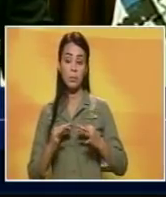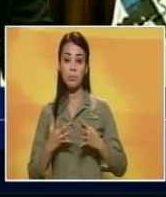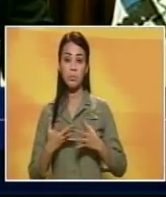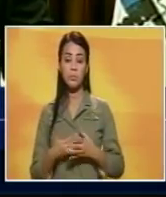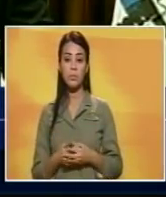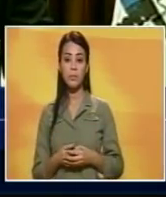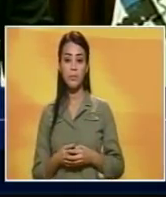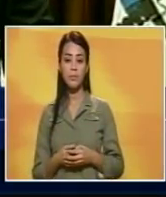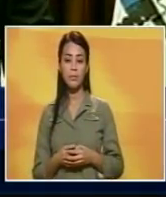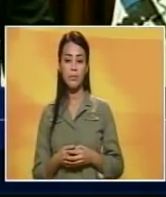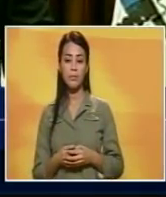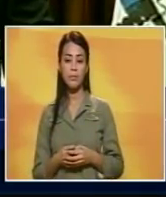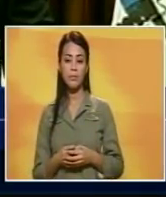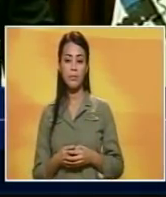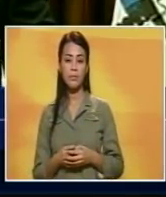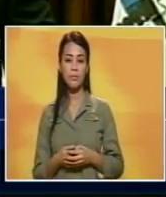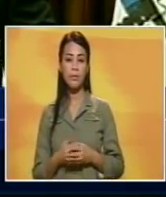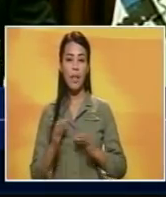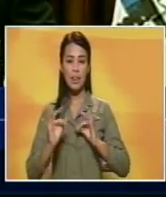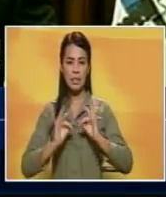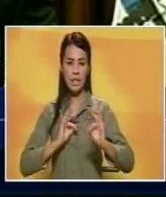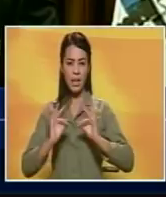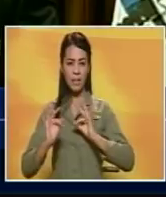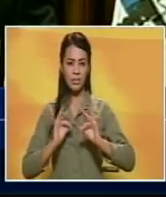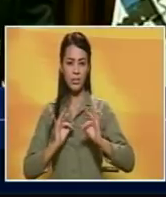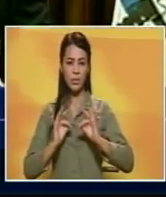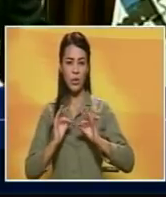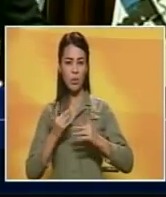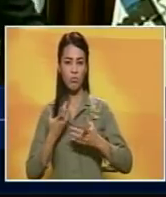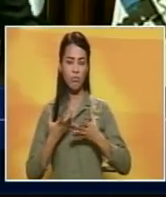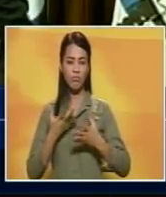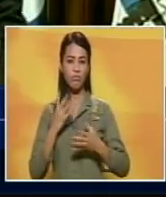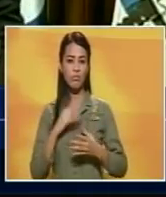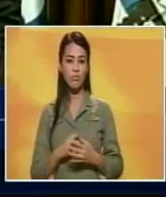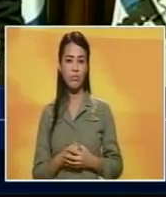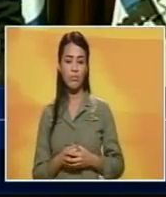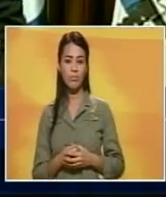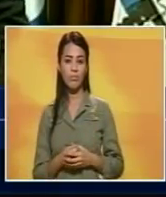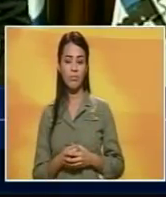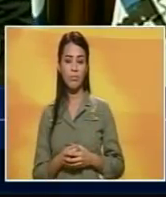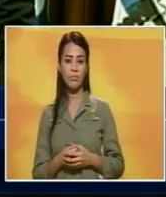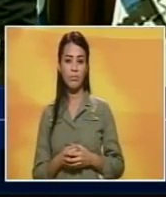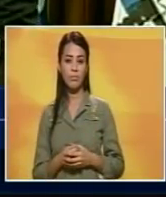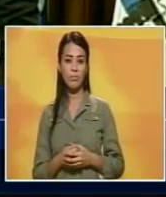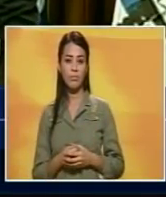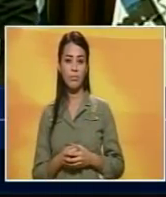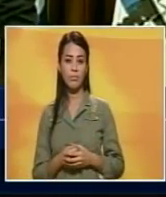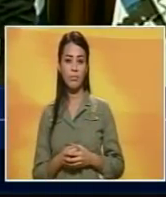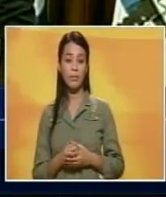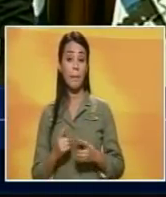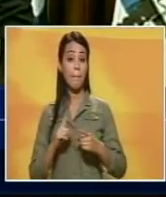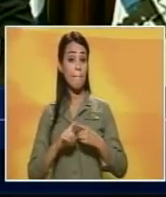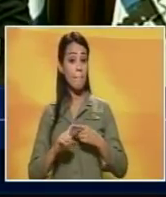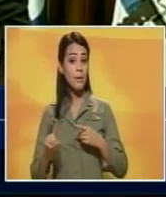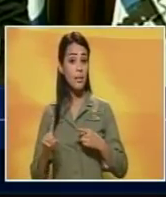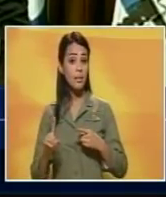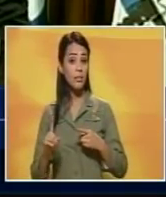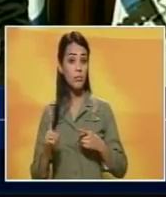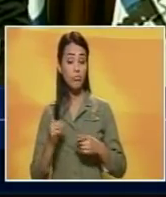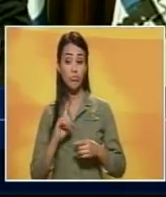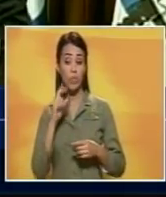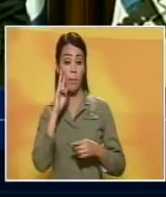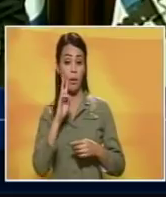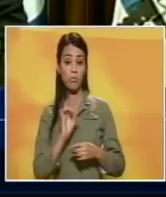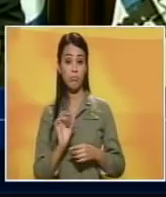que se llamaría teatro bufonesco, circense, pero no hay que verlo